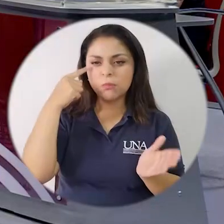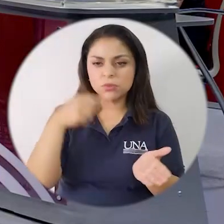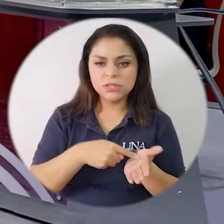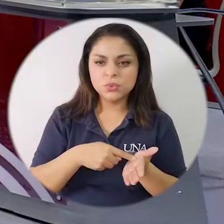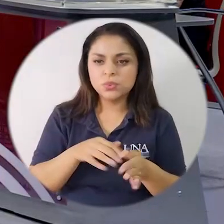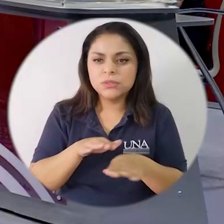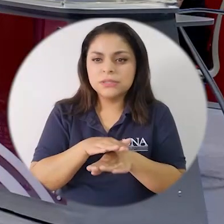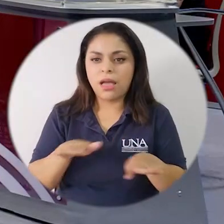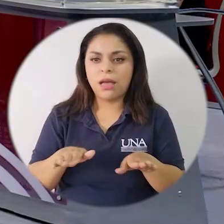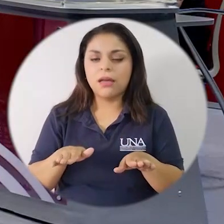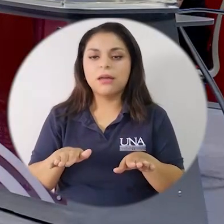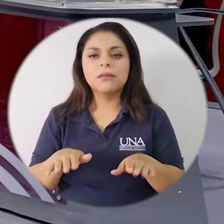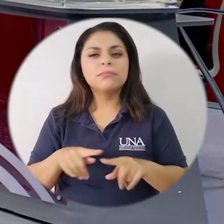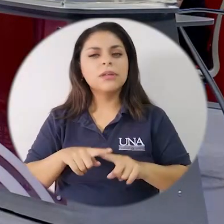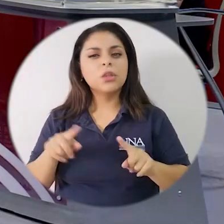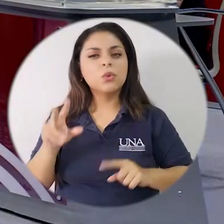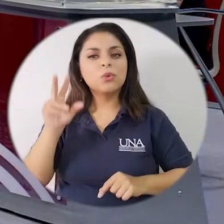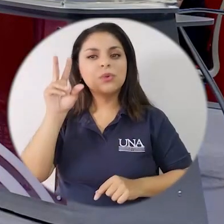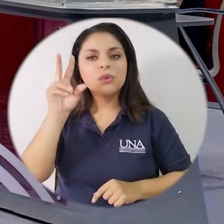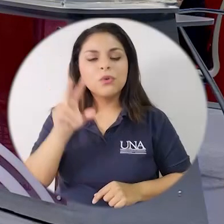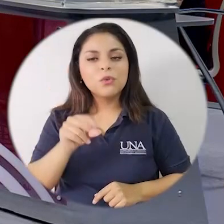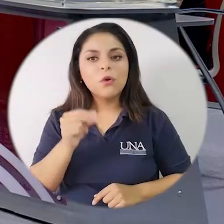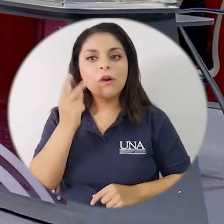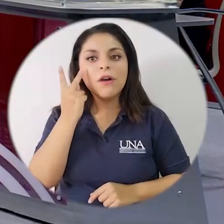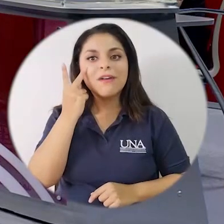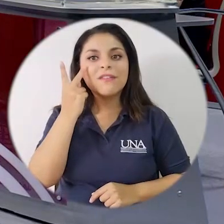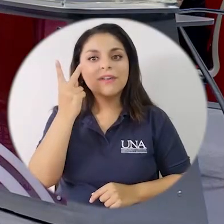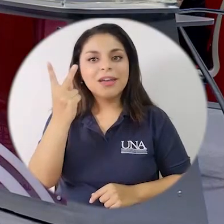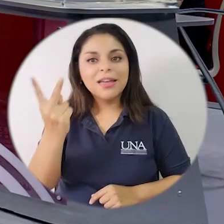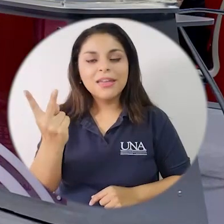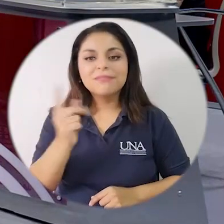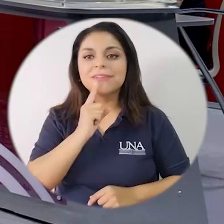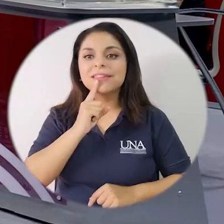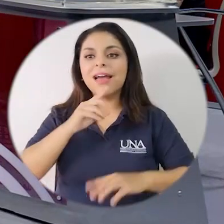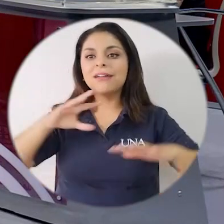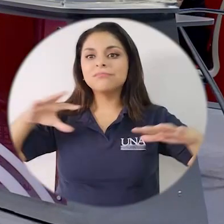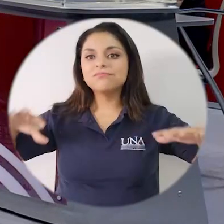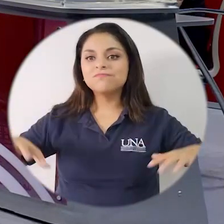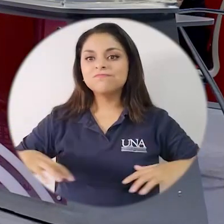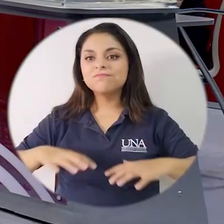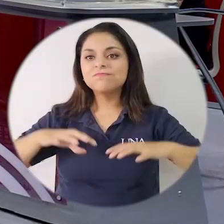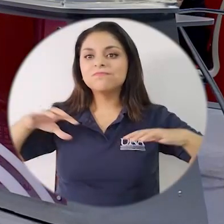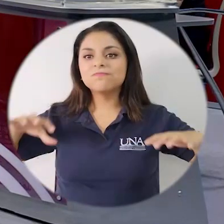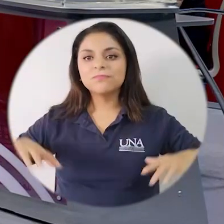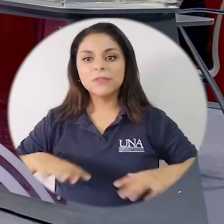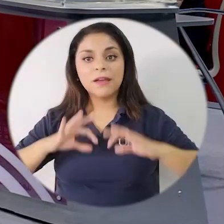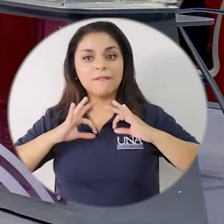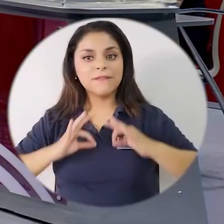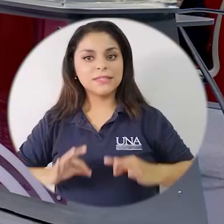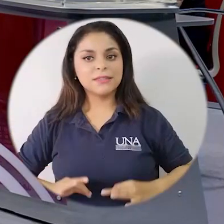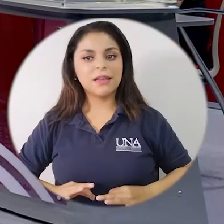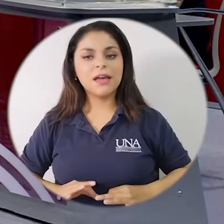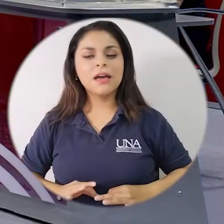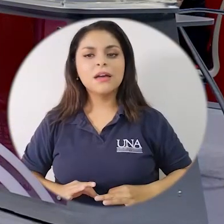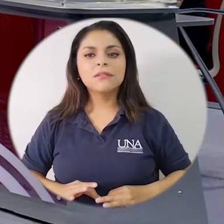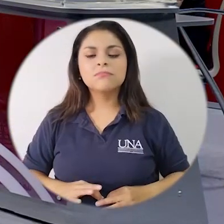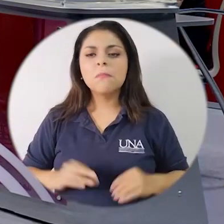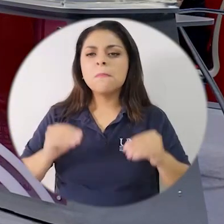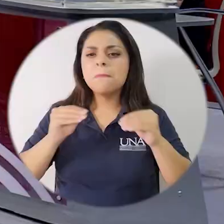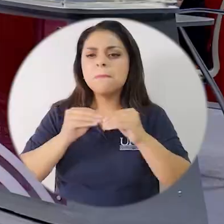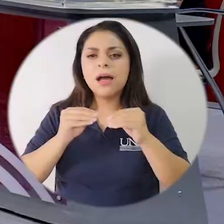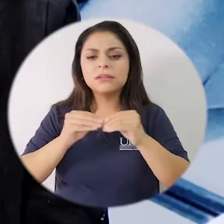tal, pero no vemos que en realidad la dinámica de la actividad física es